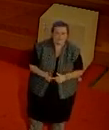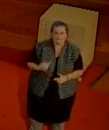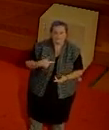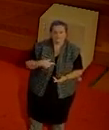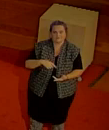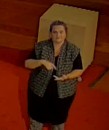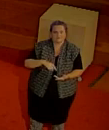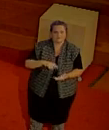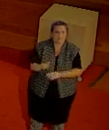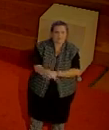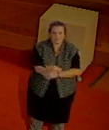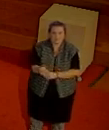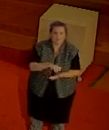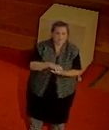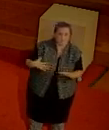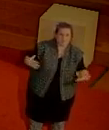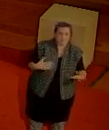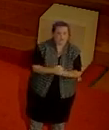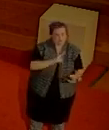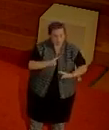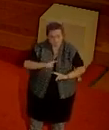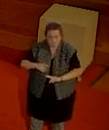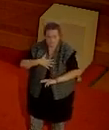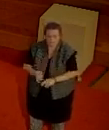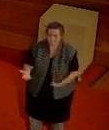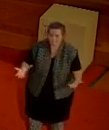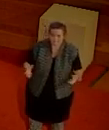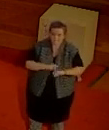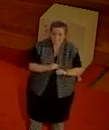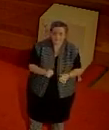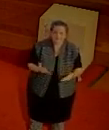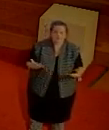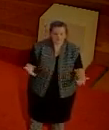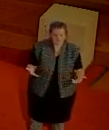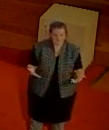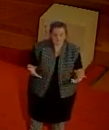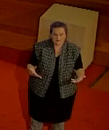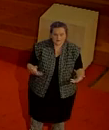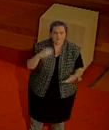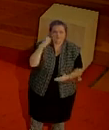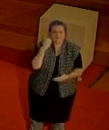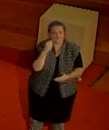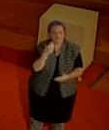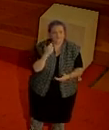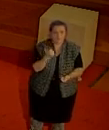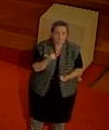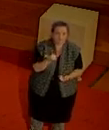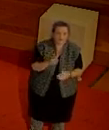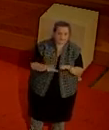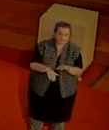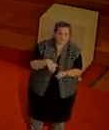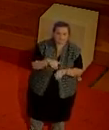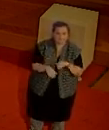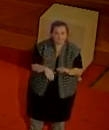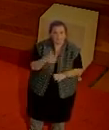todas las incógnitas o dudas que nos pueda provocar Pero espero que podamos por lo menos ir eh avanzando en el conocimiento